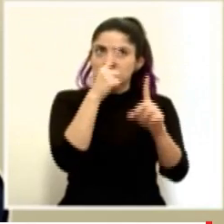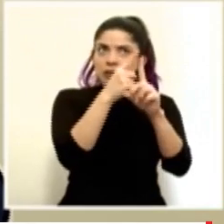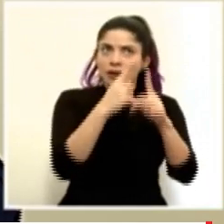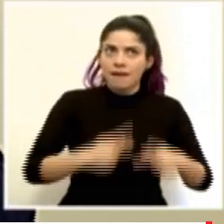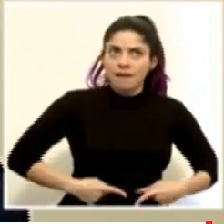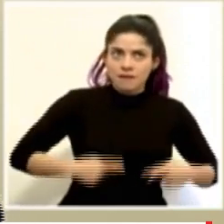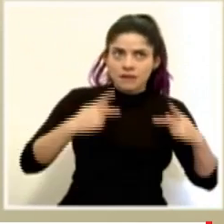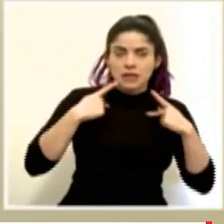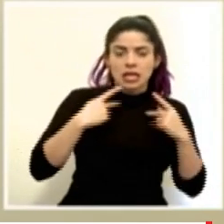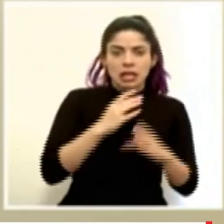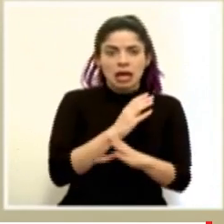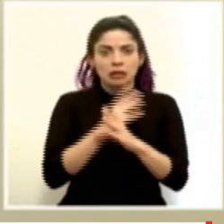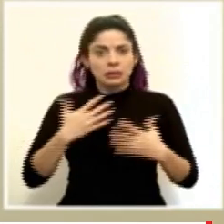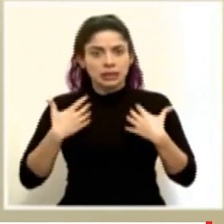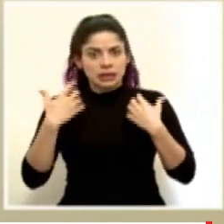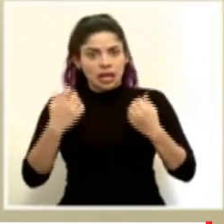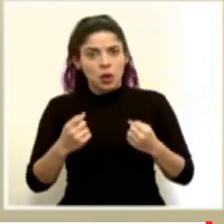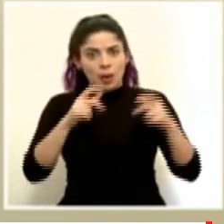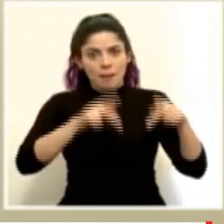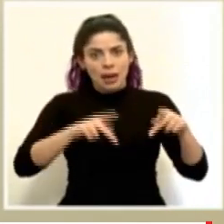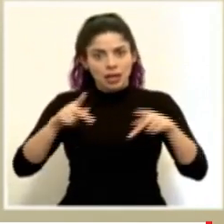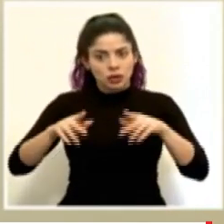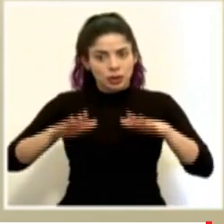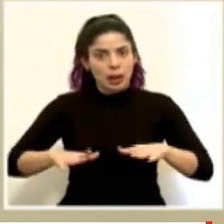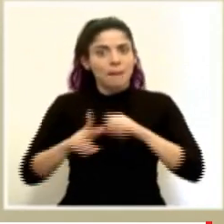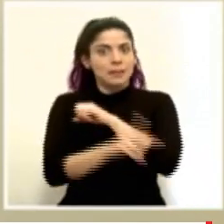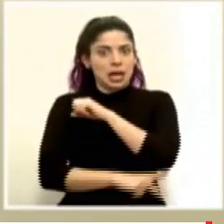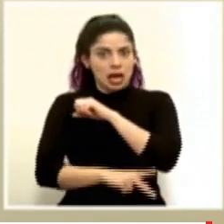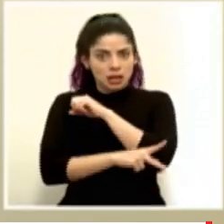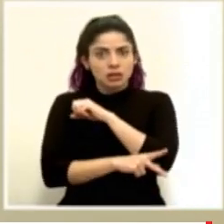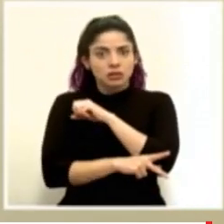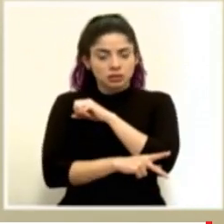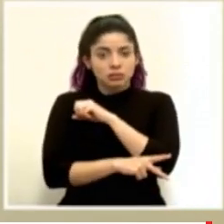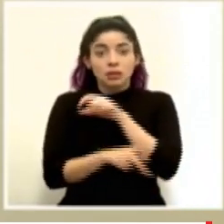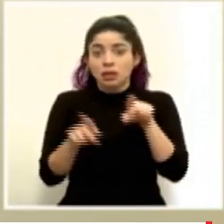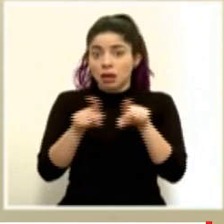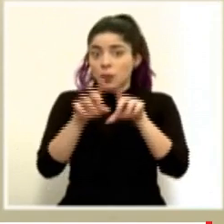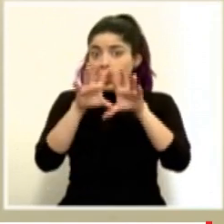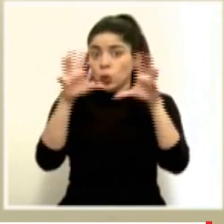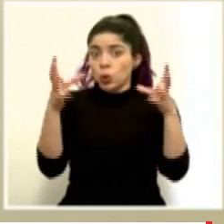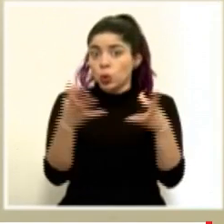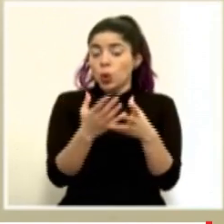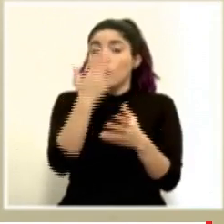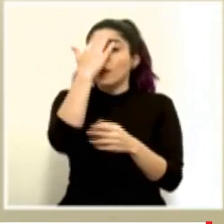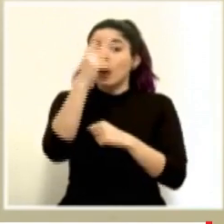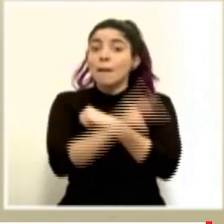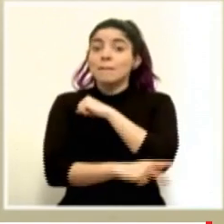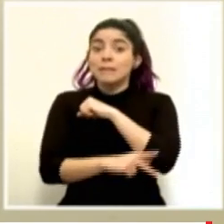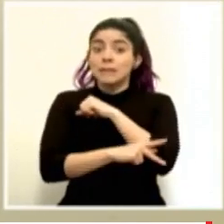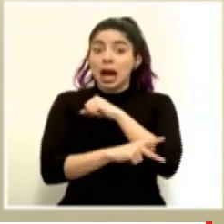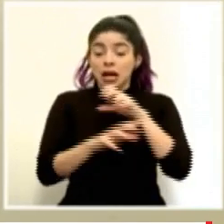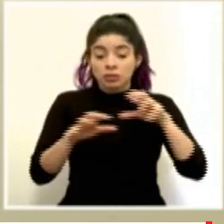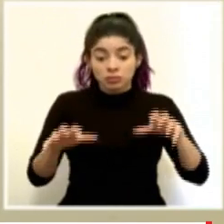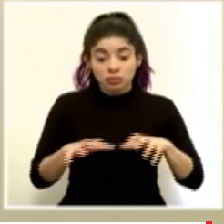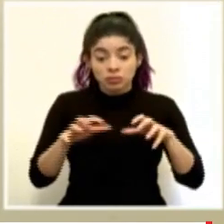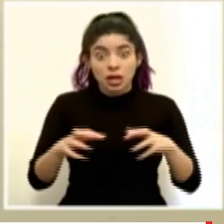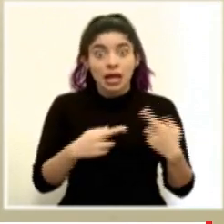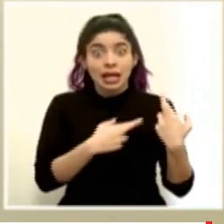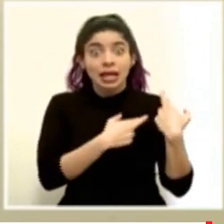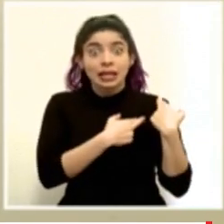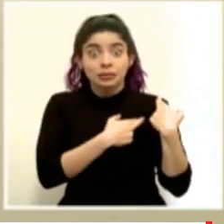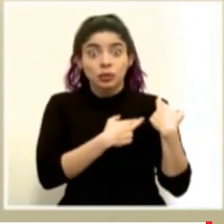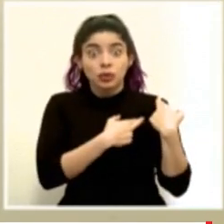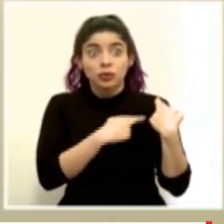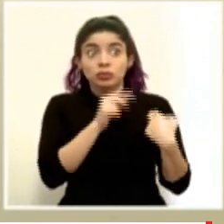salud de las personas en nuestro país y eventualmente en el mundo, porque los países que han hecho esto responsablemente